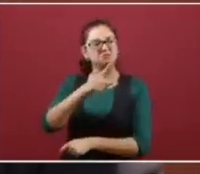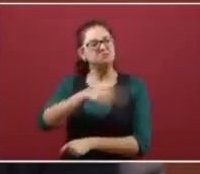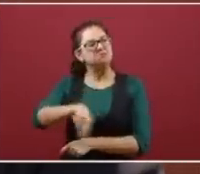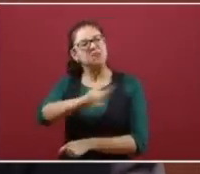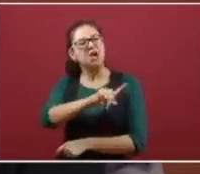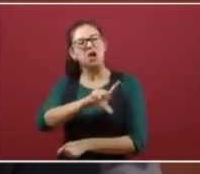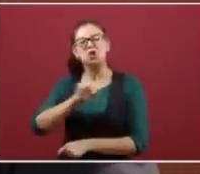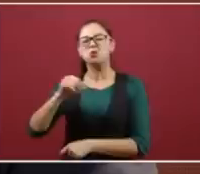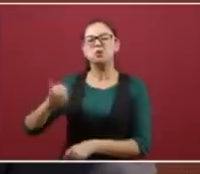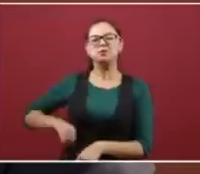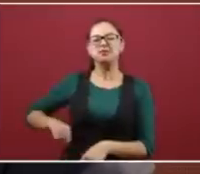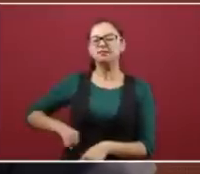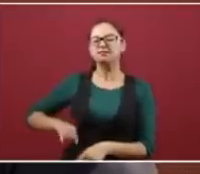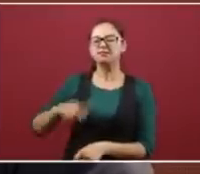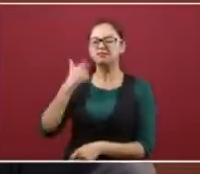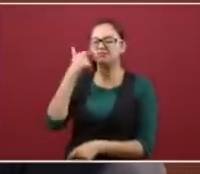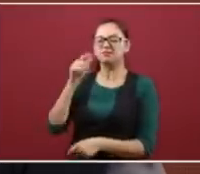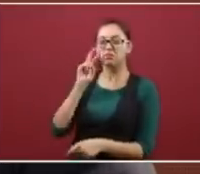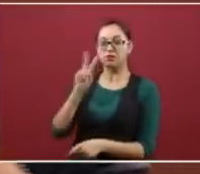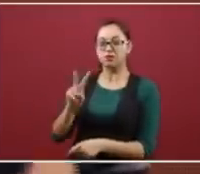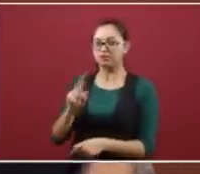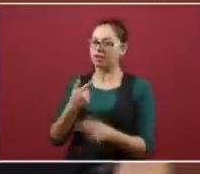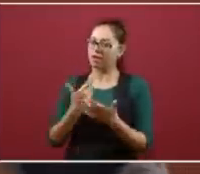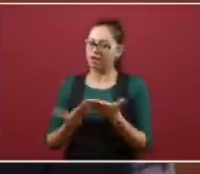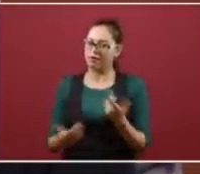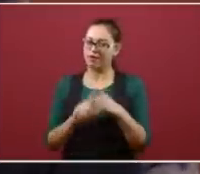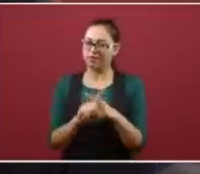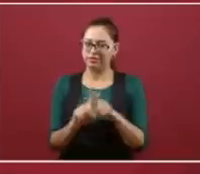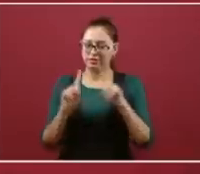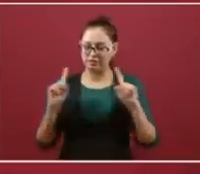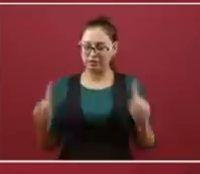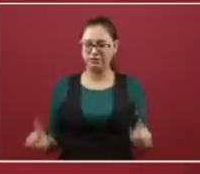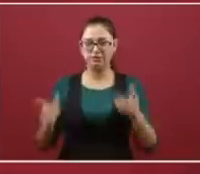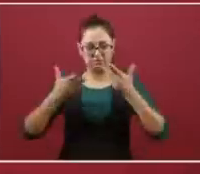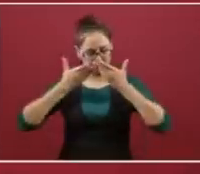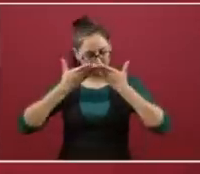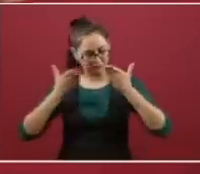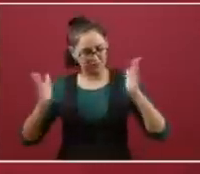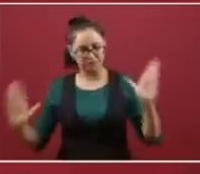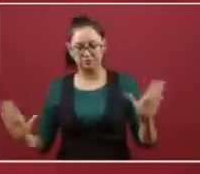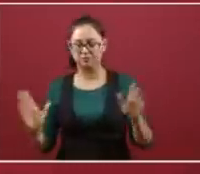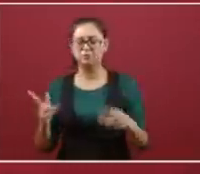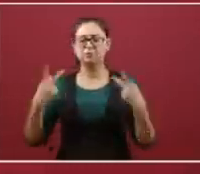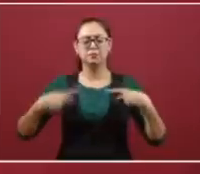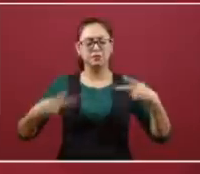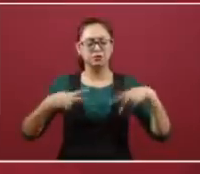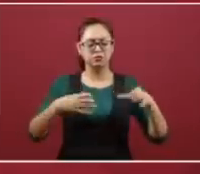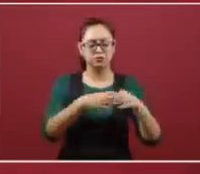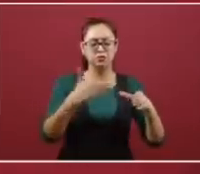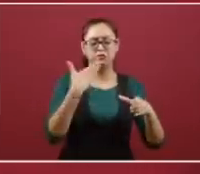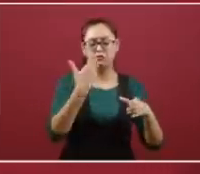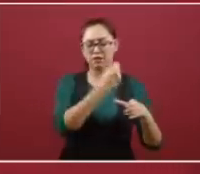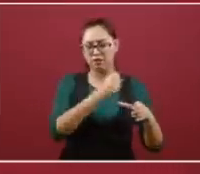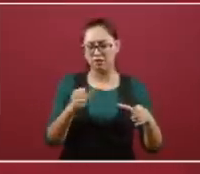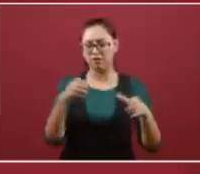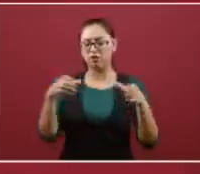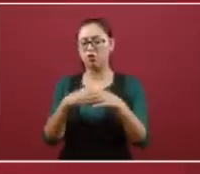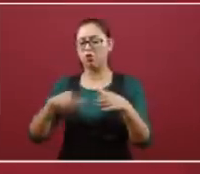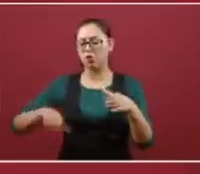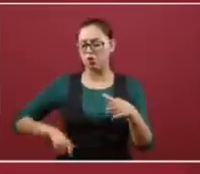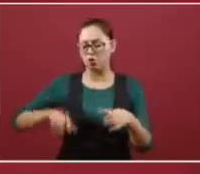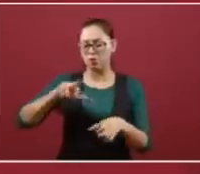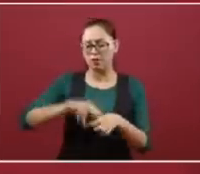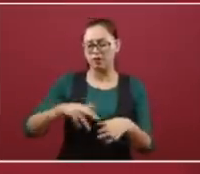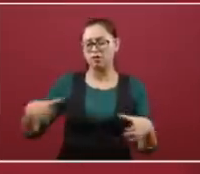un principio de parlamento abierto se escucharon a lo mismo especialistas que a gobernadores